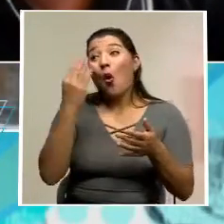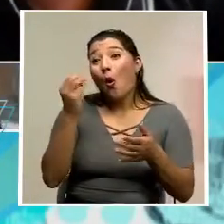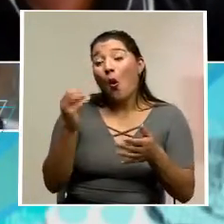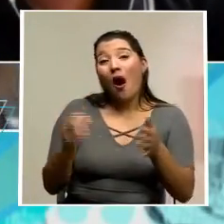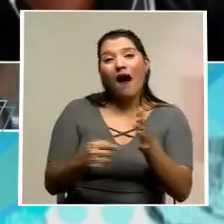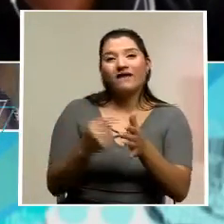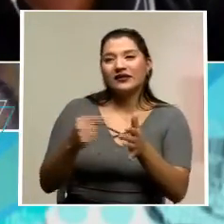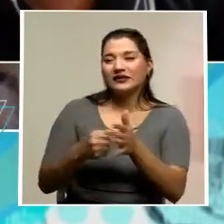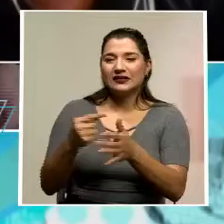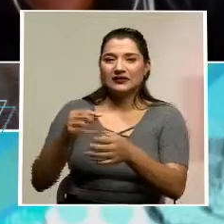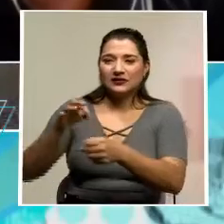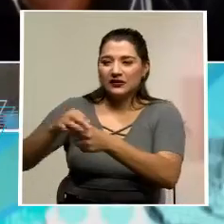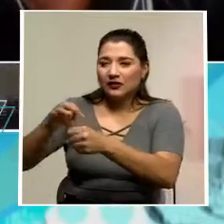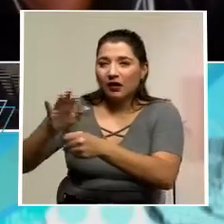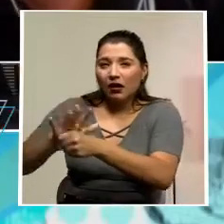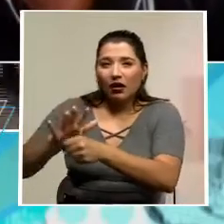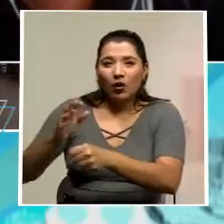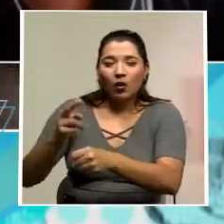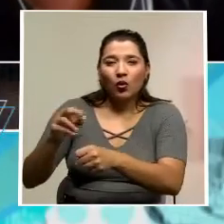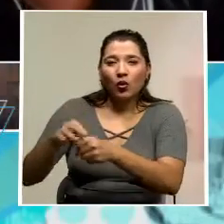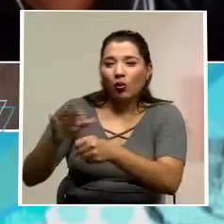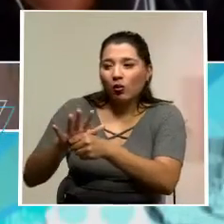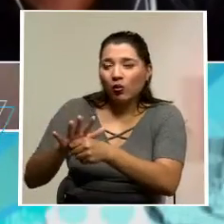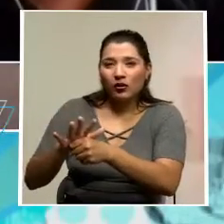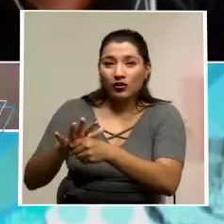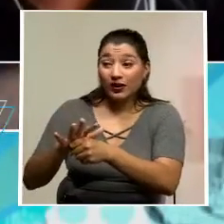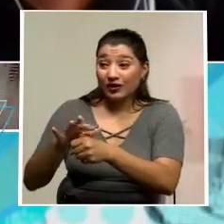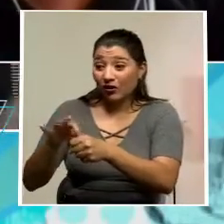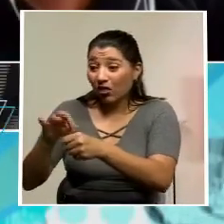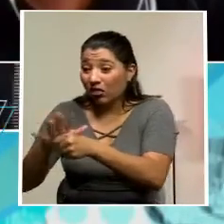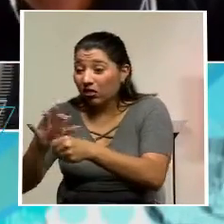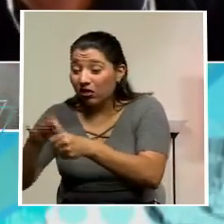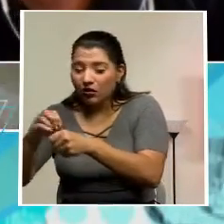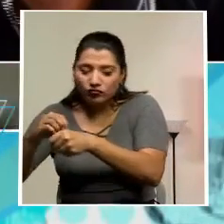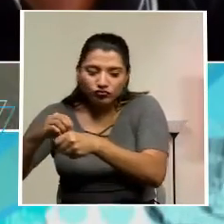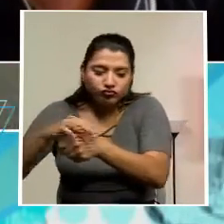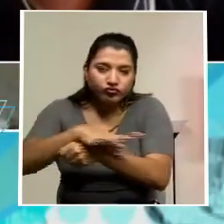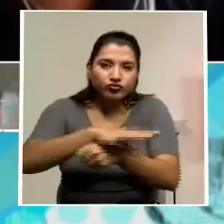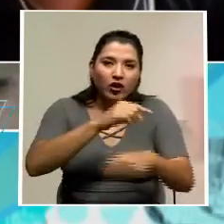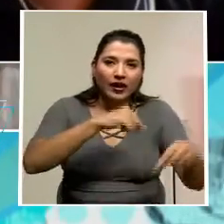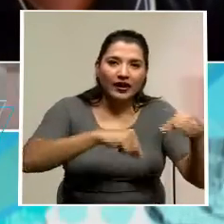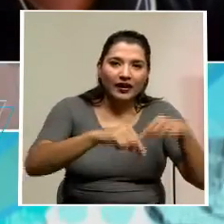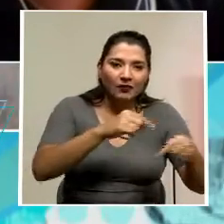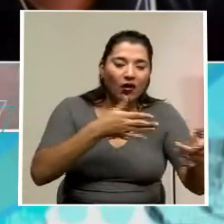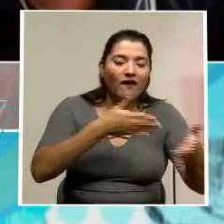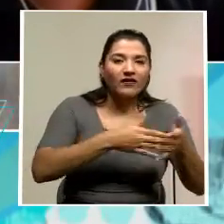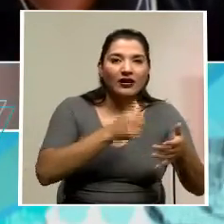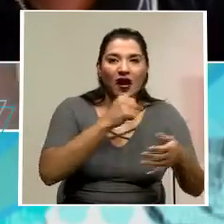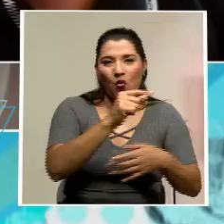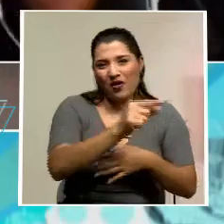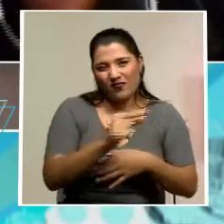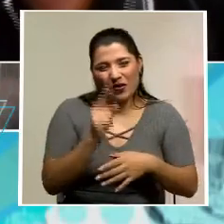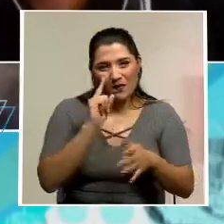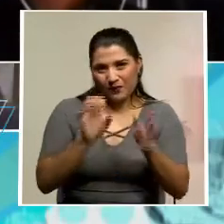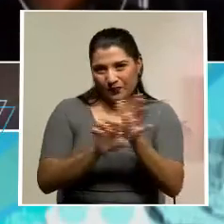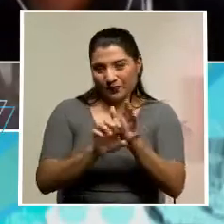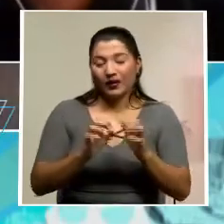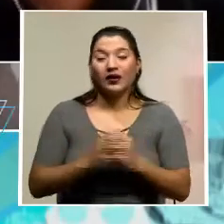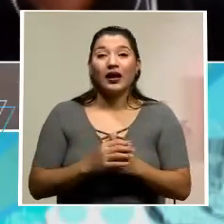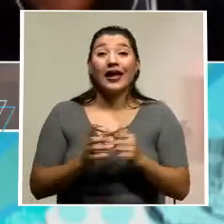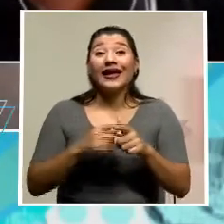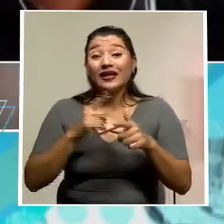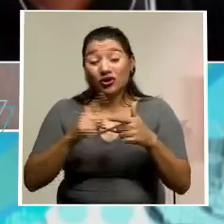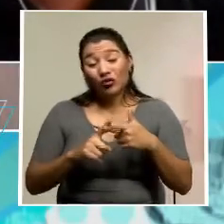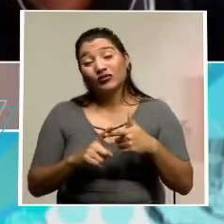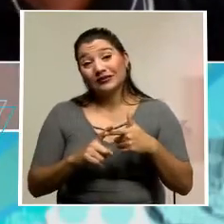que contribuyen a descargas de agroquímicos, y todos estos factores, ¿verdad? Globalmente